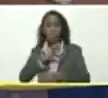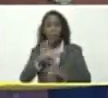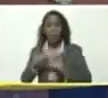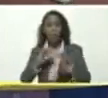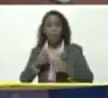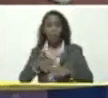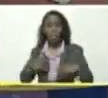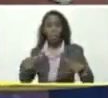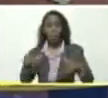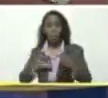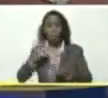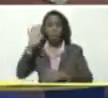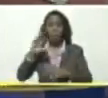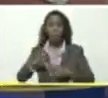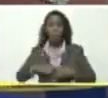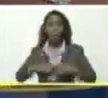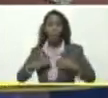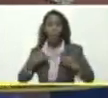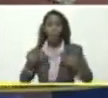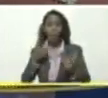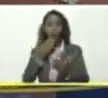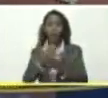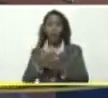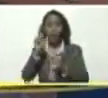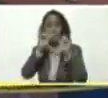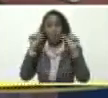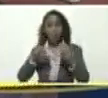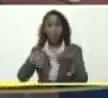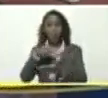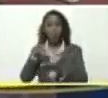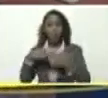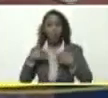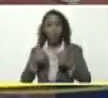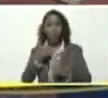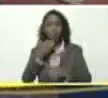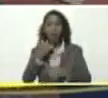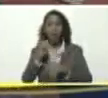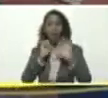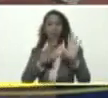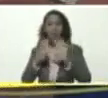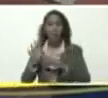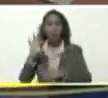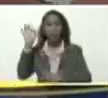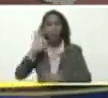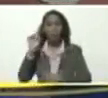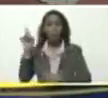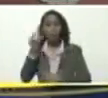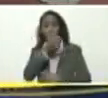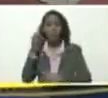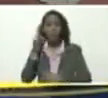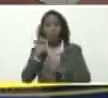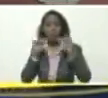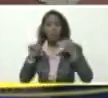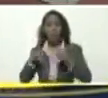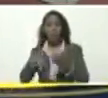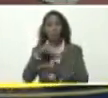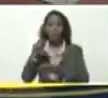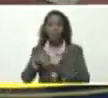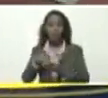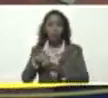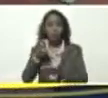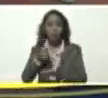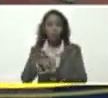la tasa de sanación, gracias al Sistema Nacional de Salud, es de casi 99%. Ha sido un éxito el Sistema Nacional de Salud en Estados Unidos, y quisiera